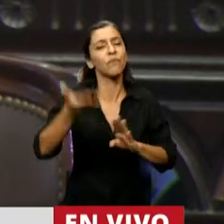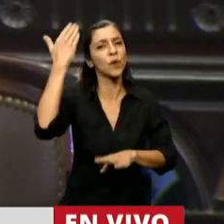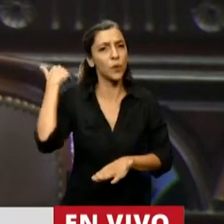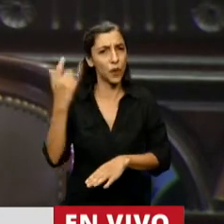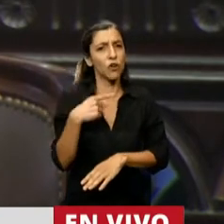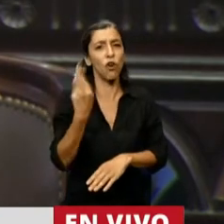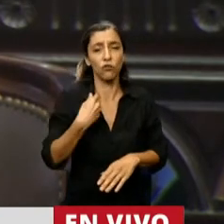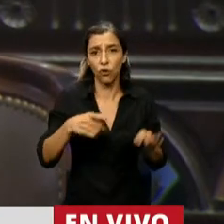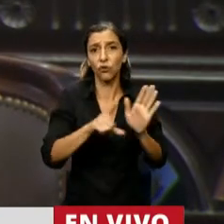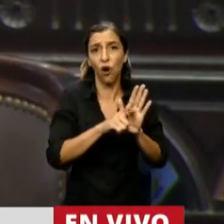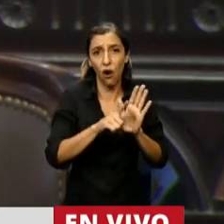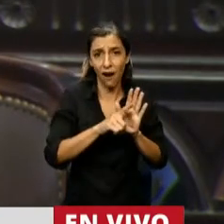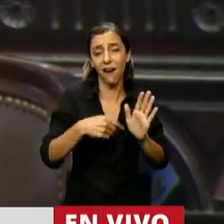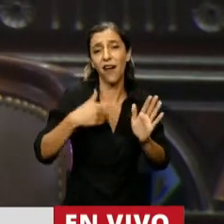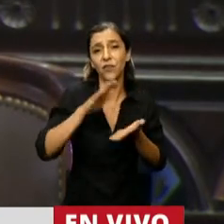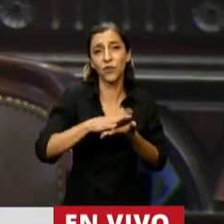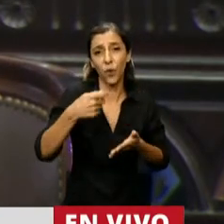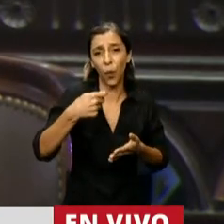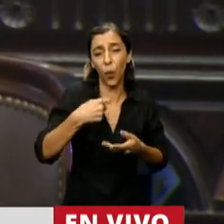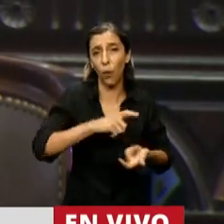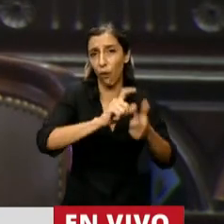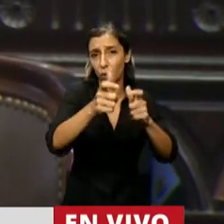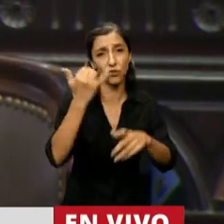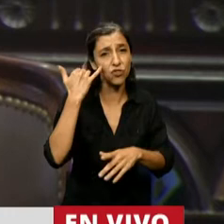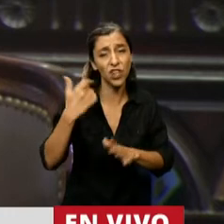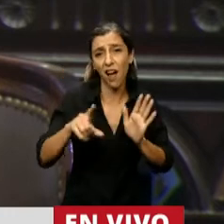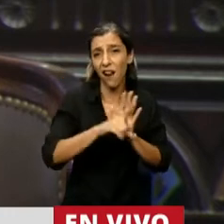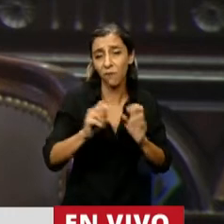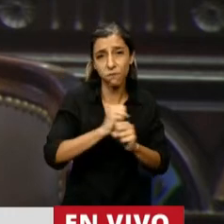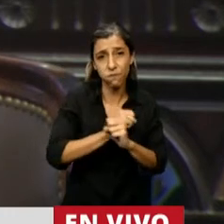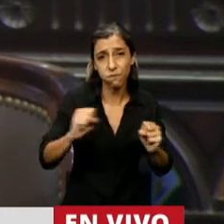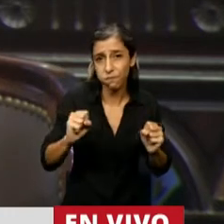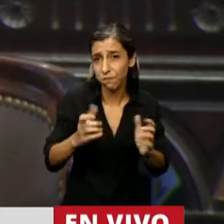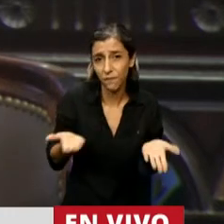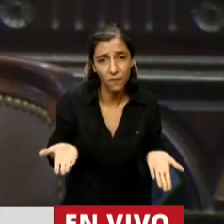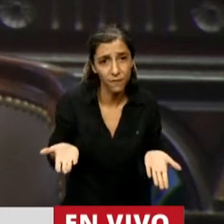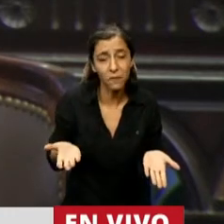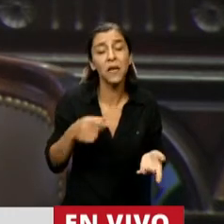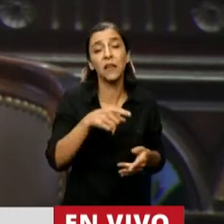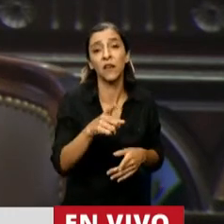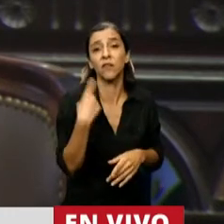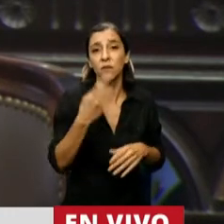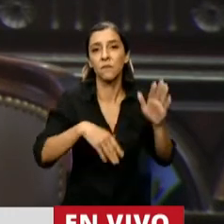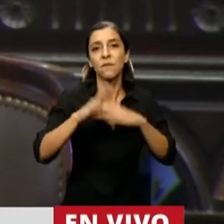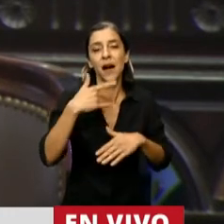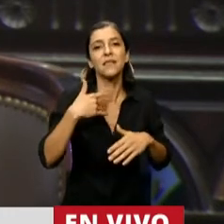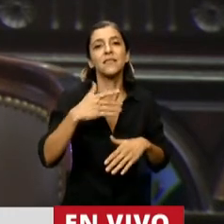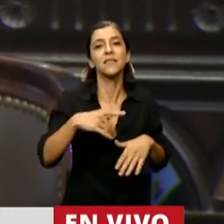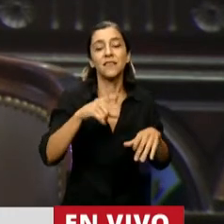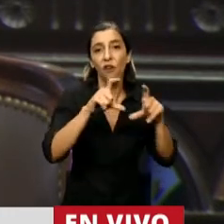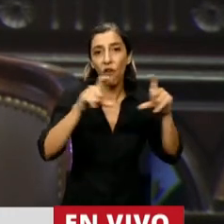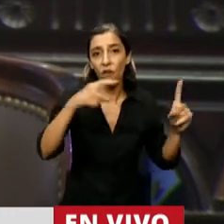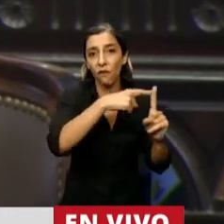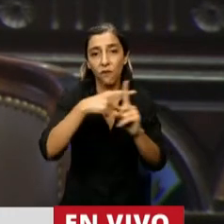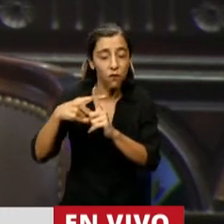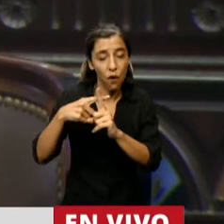más lógico que tiene que tener toda movilidad, que es atenerse a la inflación. La fórmula preveía